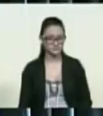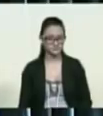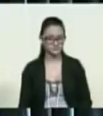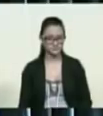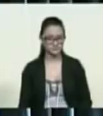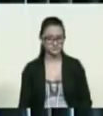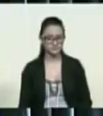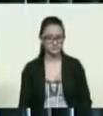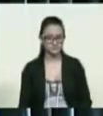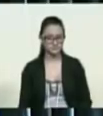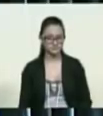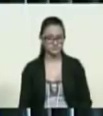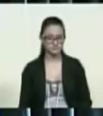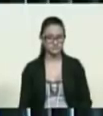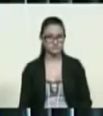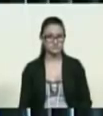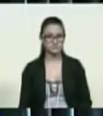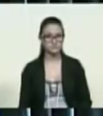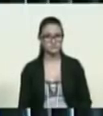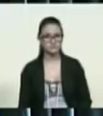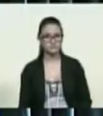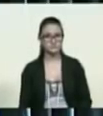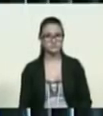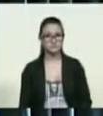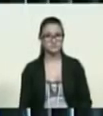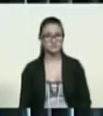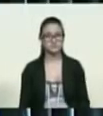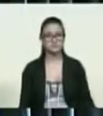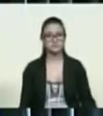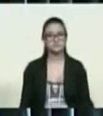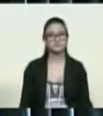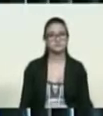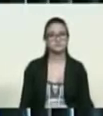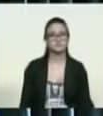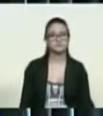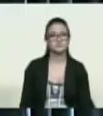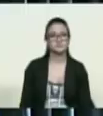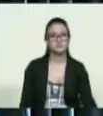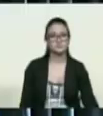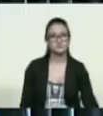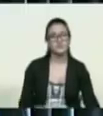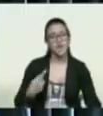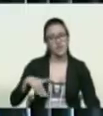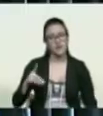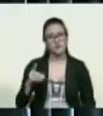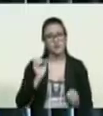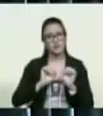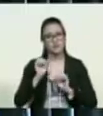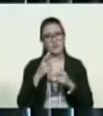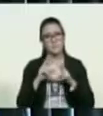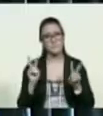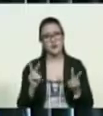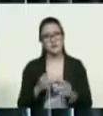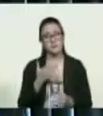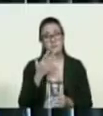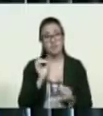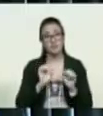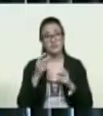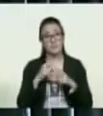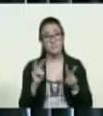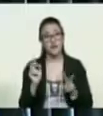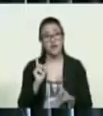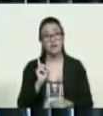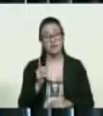La República Bolivariana de Venezuela tiene derecho a defender su paz. Y para defender la paz debe